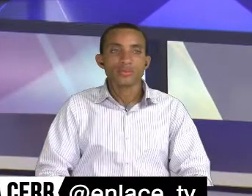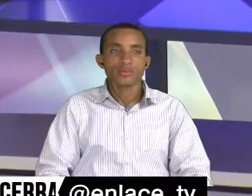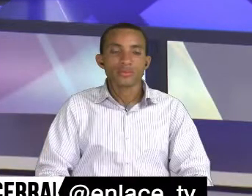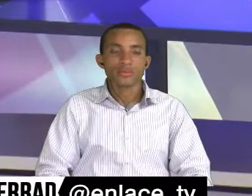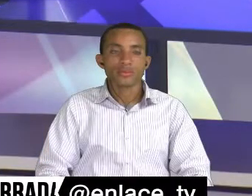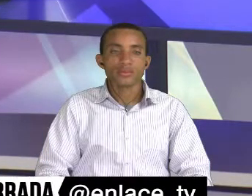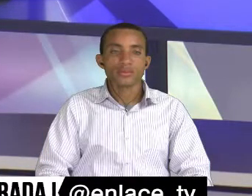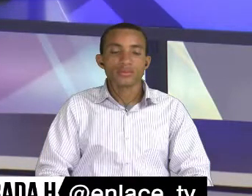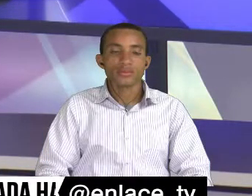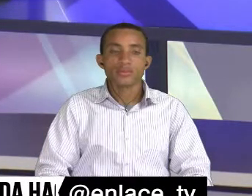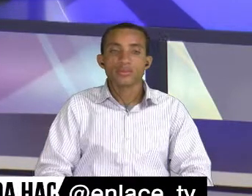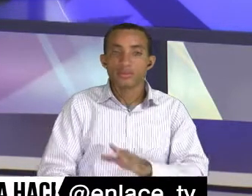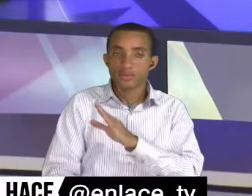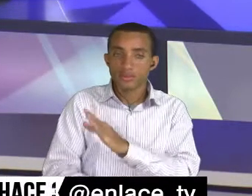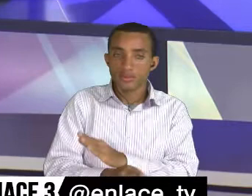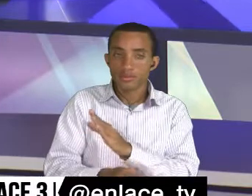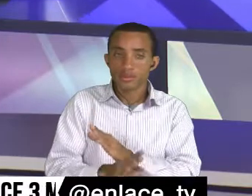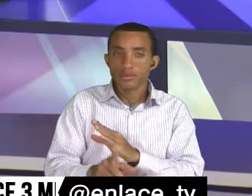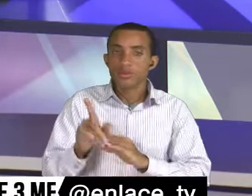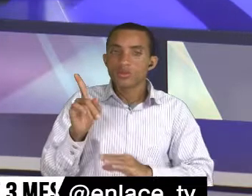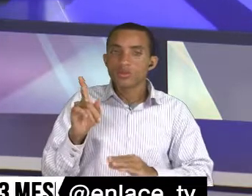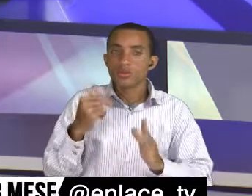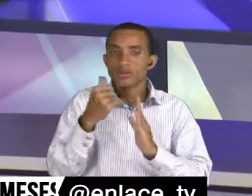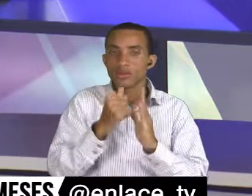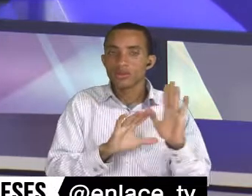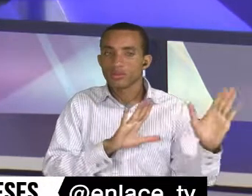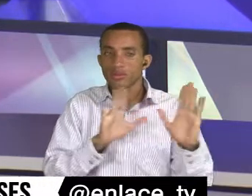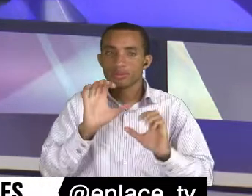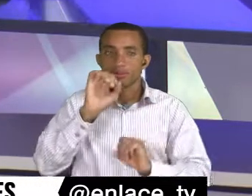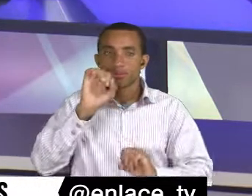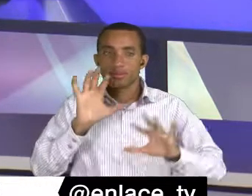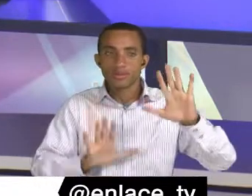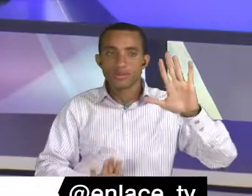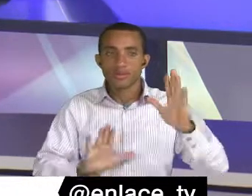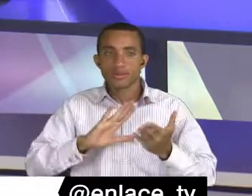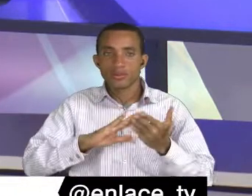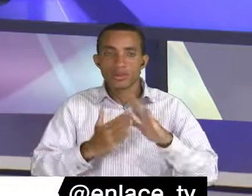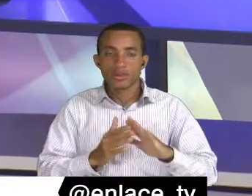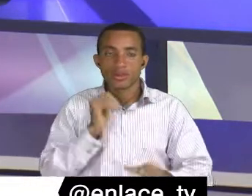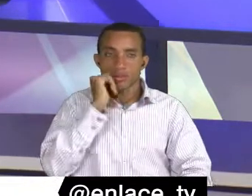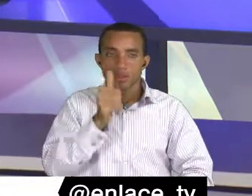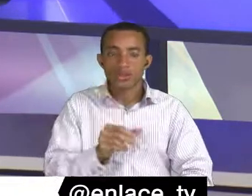A continuación lo invitamos a ver el programa de ISAGEN en Comunidad. Nos vemos mañana a las 12 del